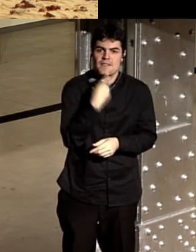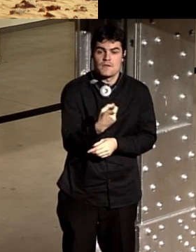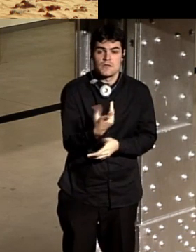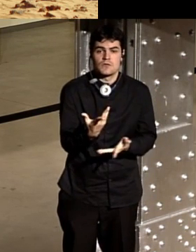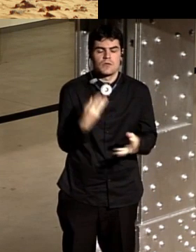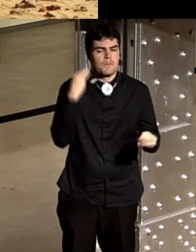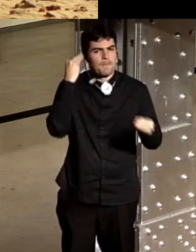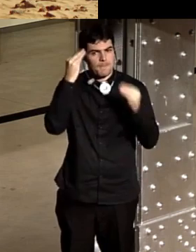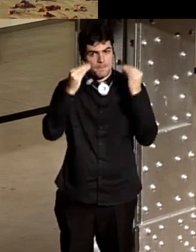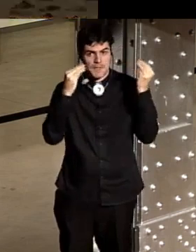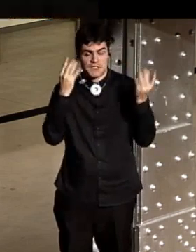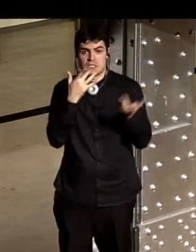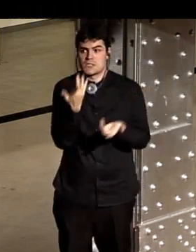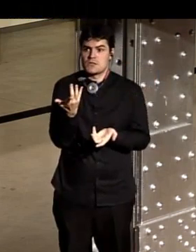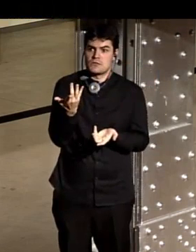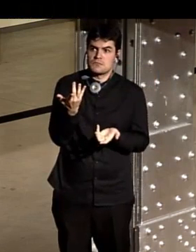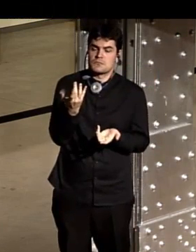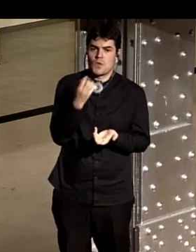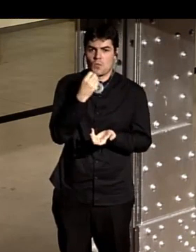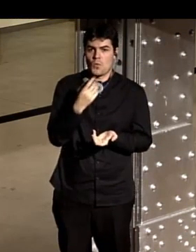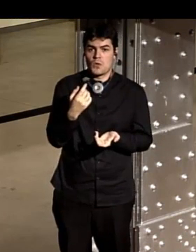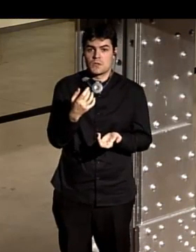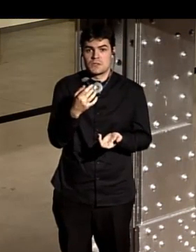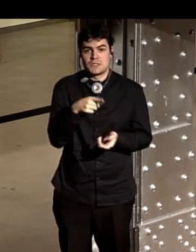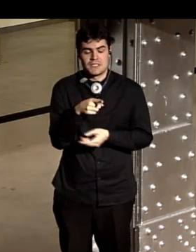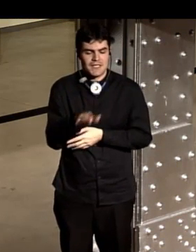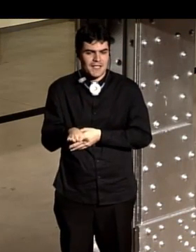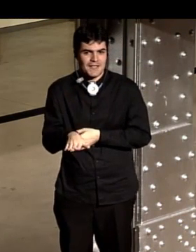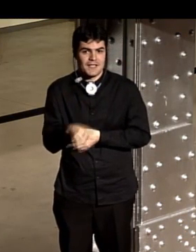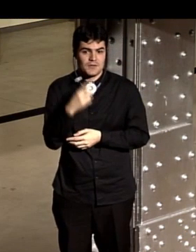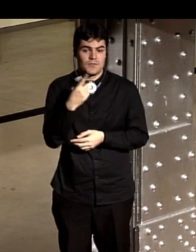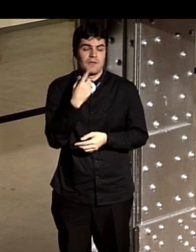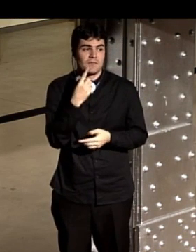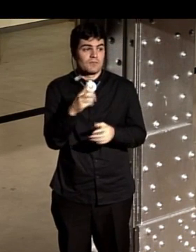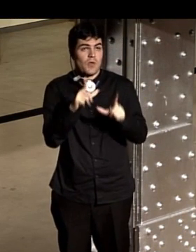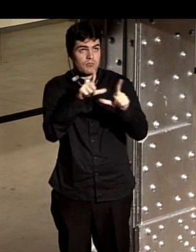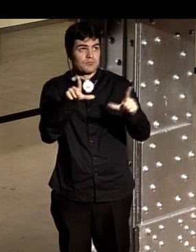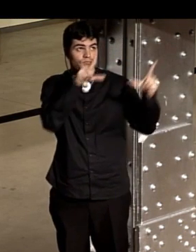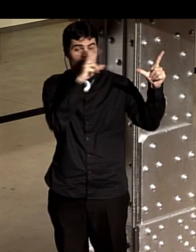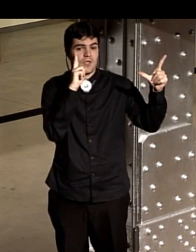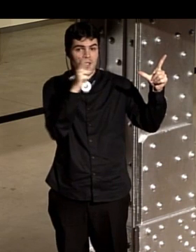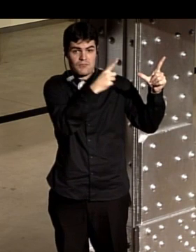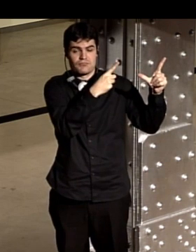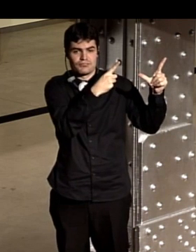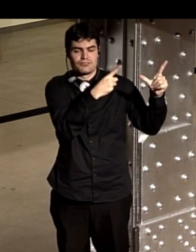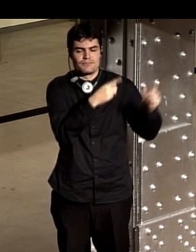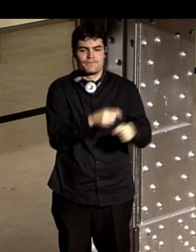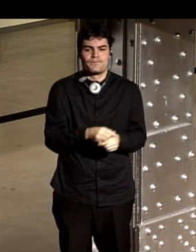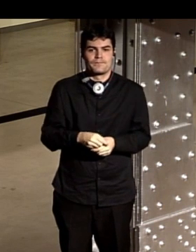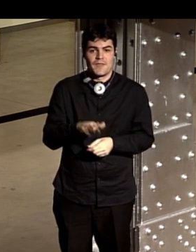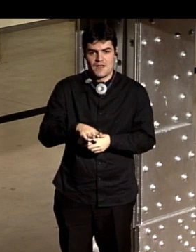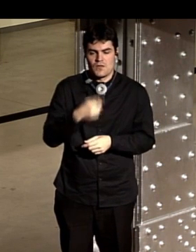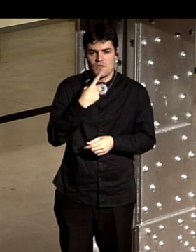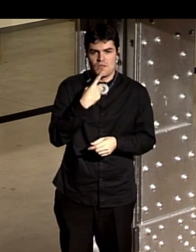pensaba, bueno, si hago Este es el el niño compromiso, que hablábamos antes. Herido. si hago el